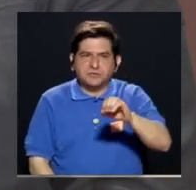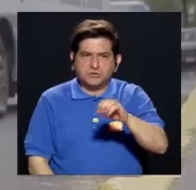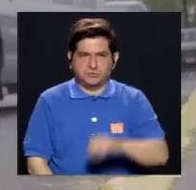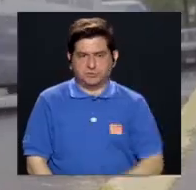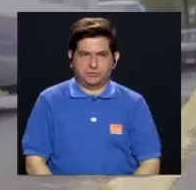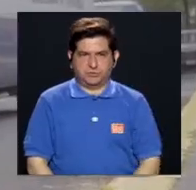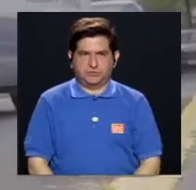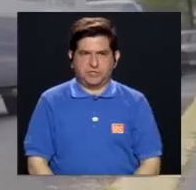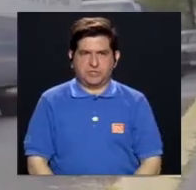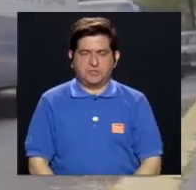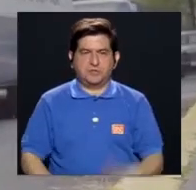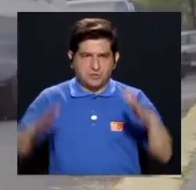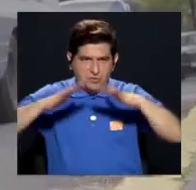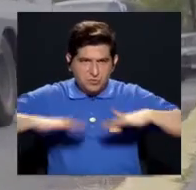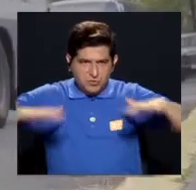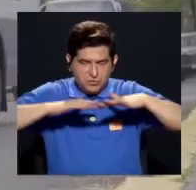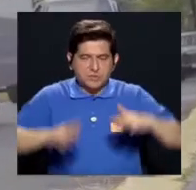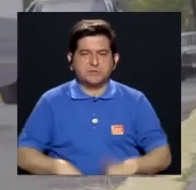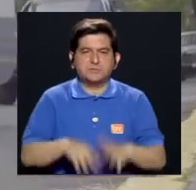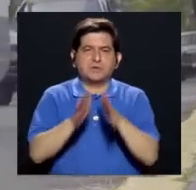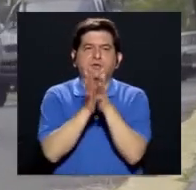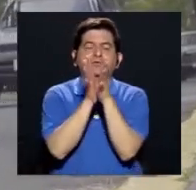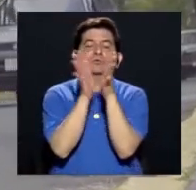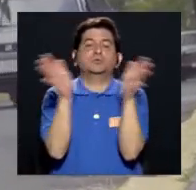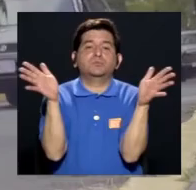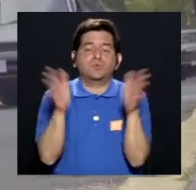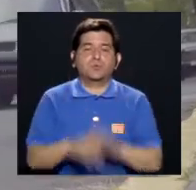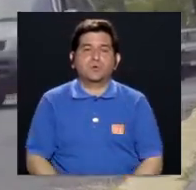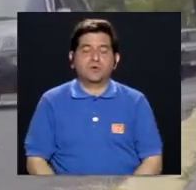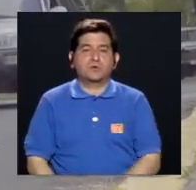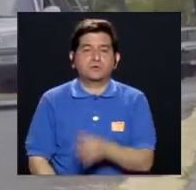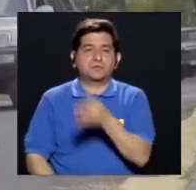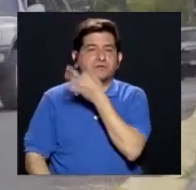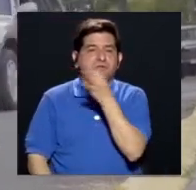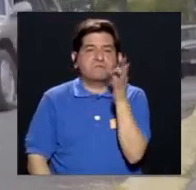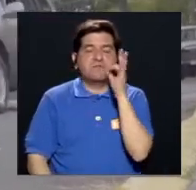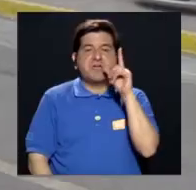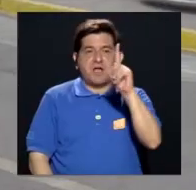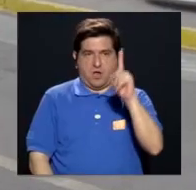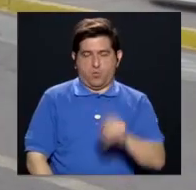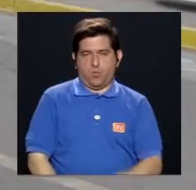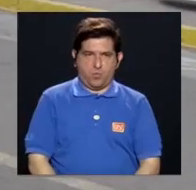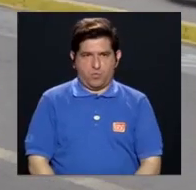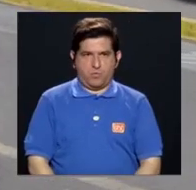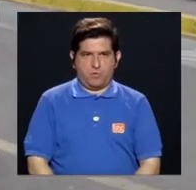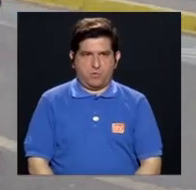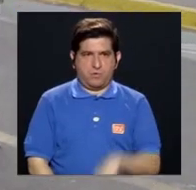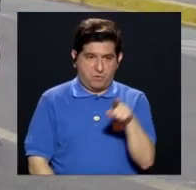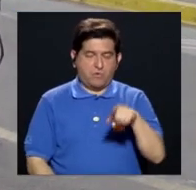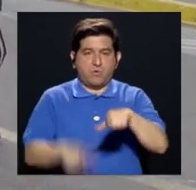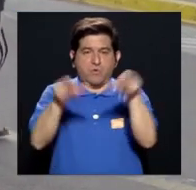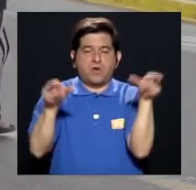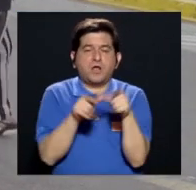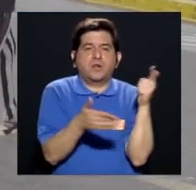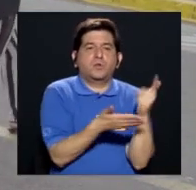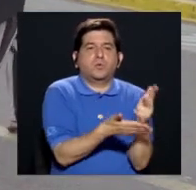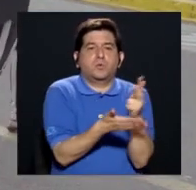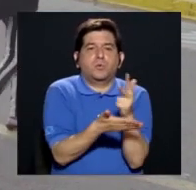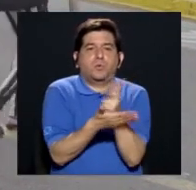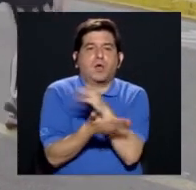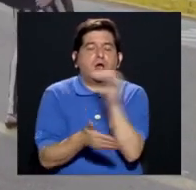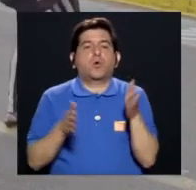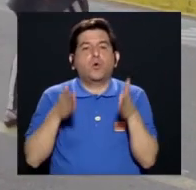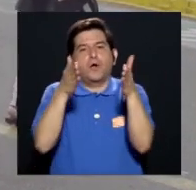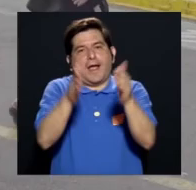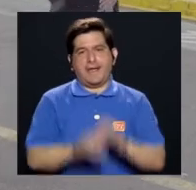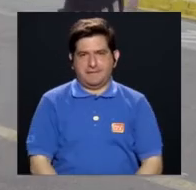70% de los espacios públicos de esta finca 1 se destina a zonas de estacionamiento o a